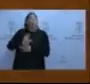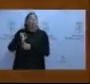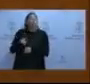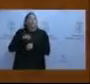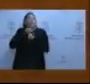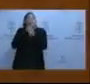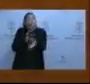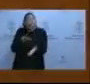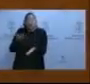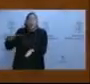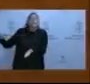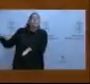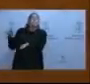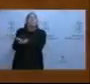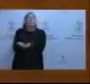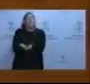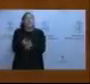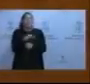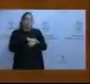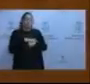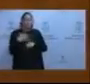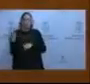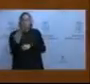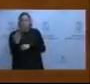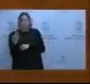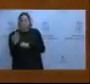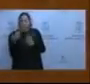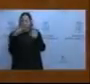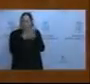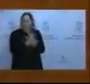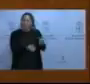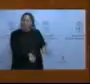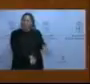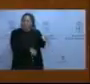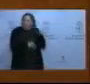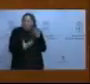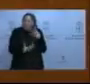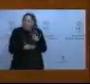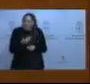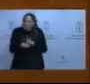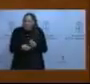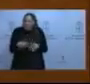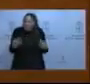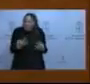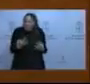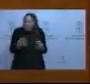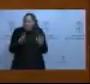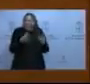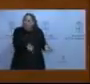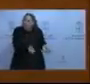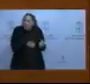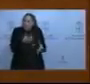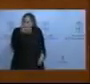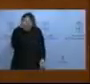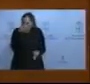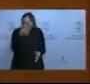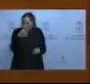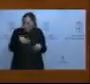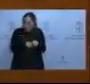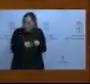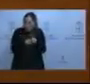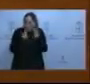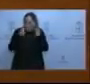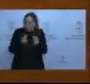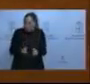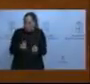les pedimos al Gobierno en este caso es que nos cuenten qué es lo que van a hacer concretamente respecto a las recomendaciones y conclusiones de la